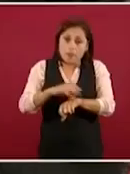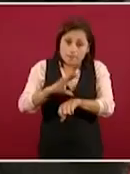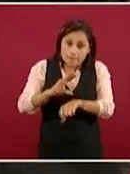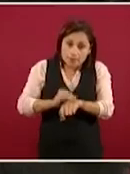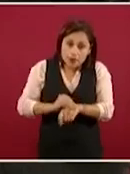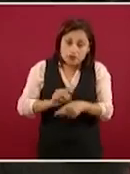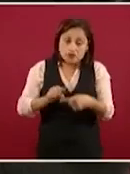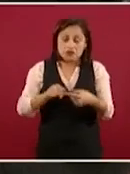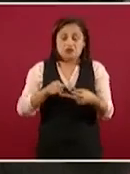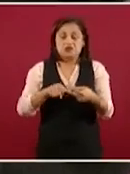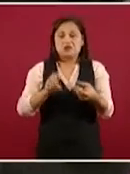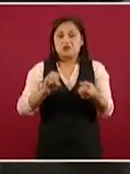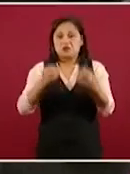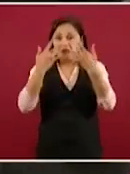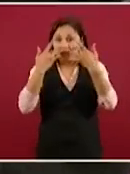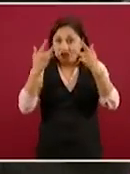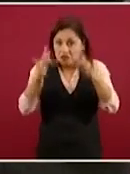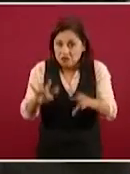este retiro,